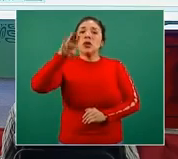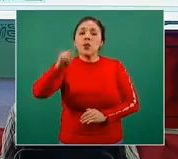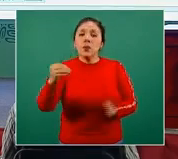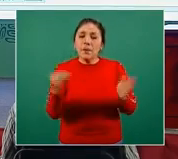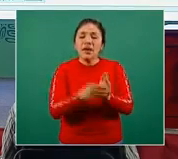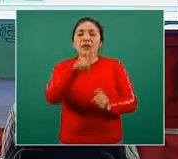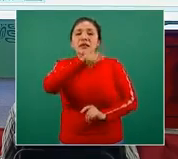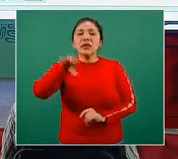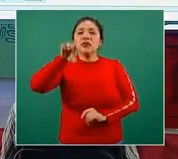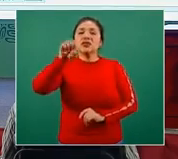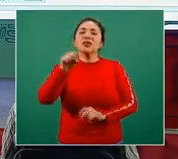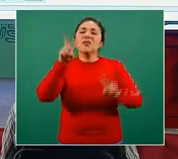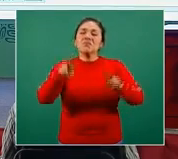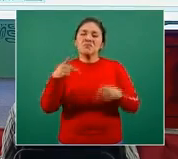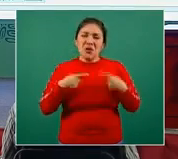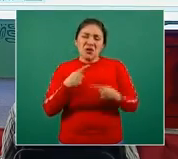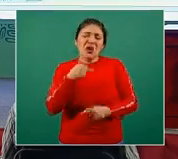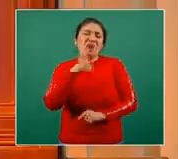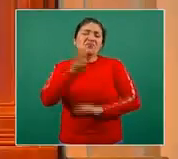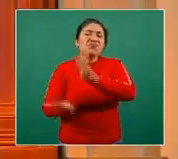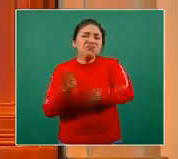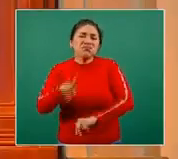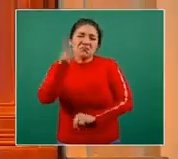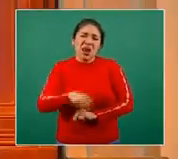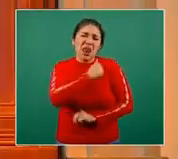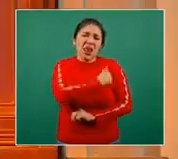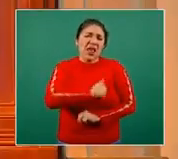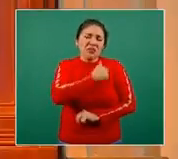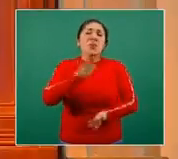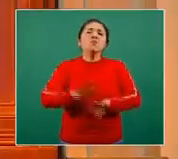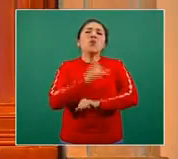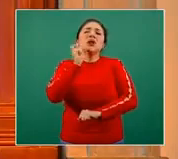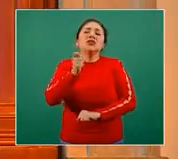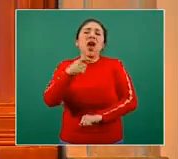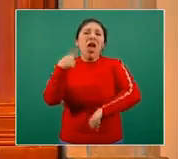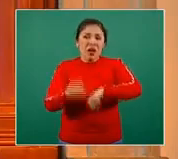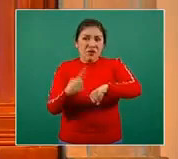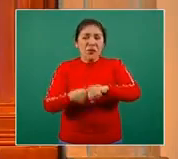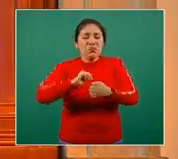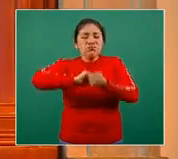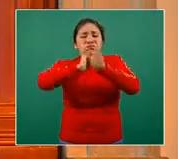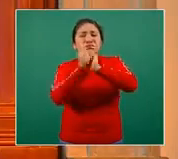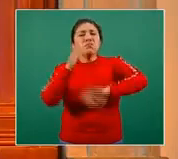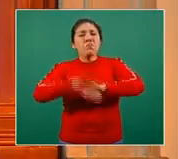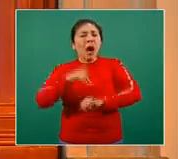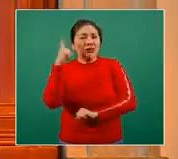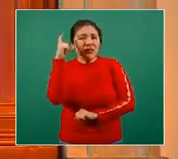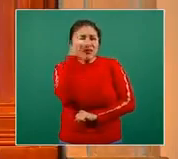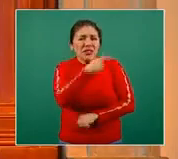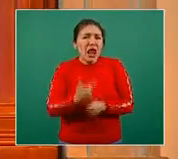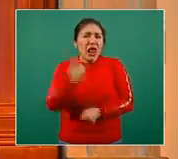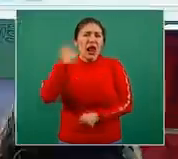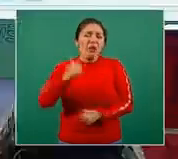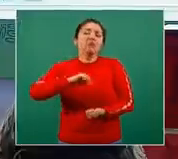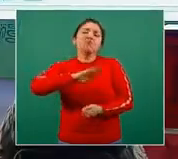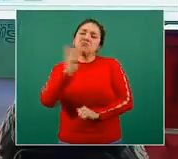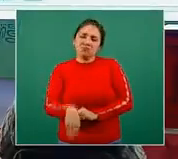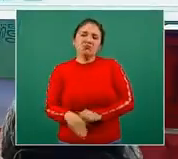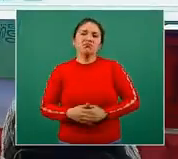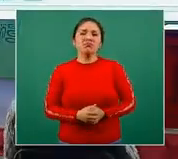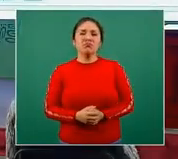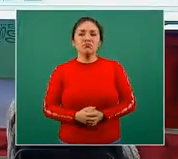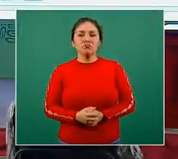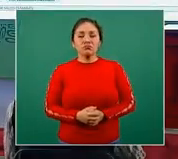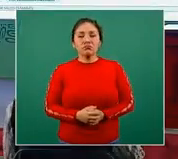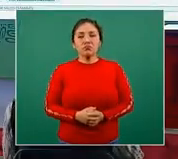169.760 lamentables defunciones, consecuencia precisamente de las complicaciones de esta enfermedad. Veamos la siguiente